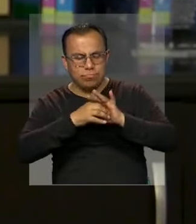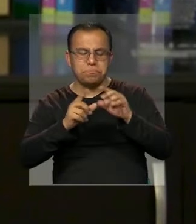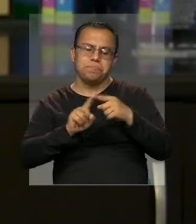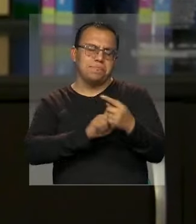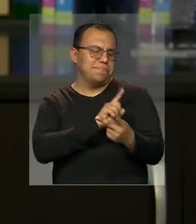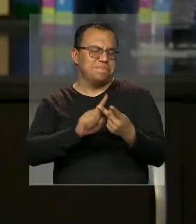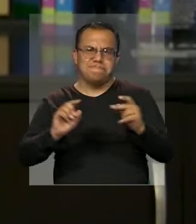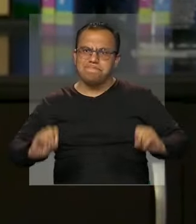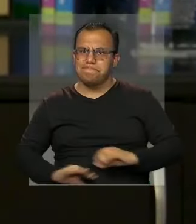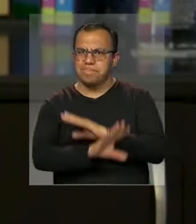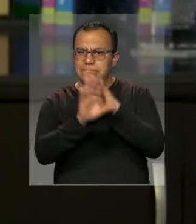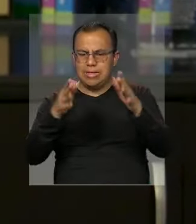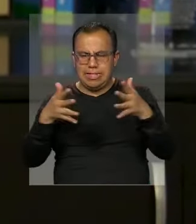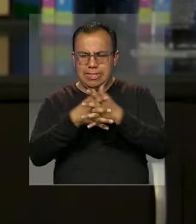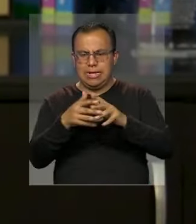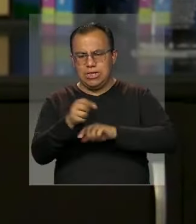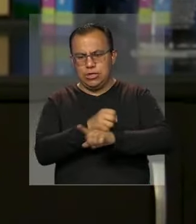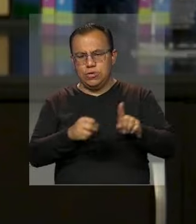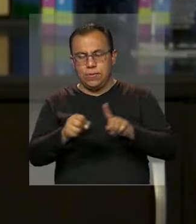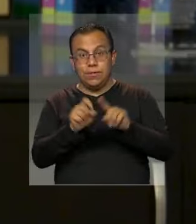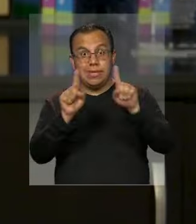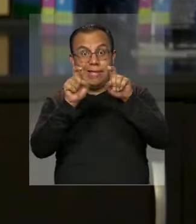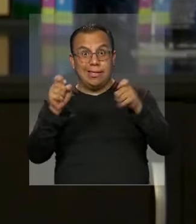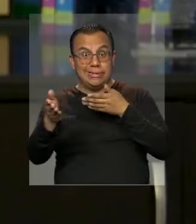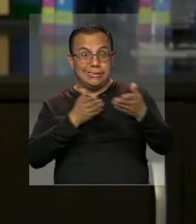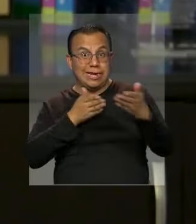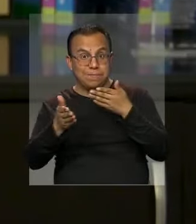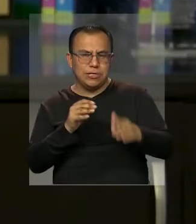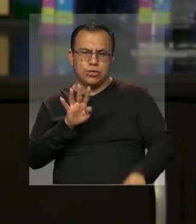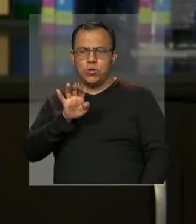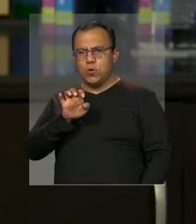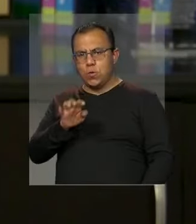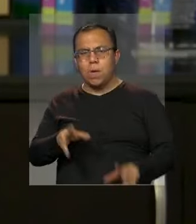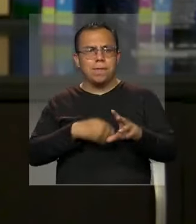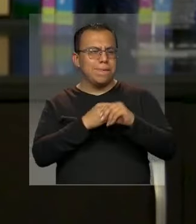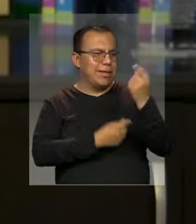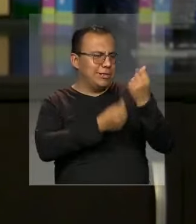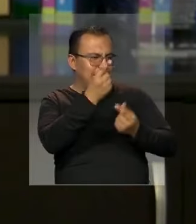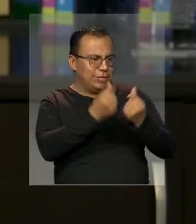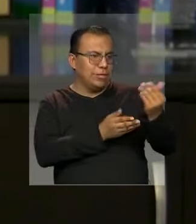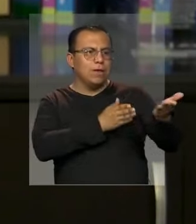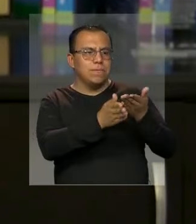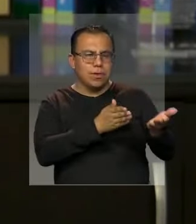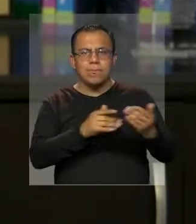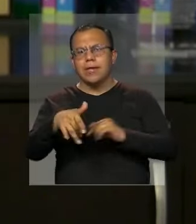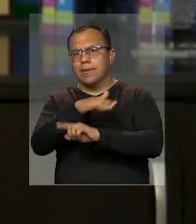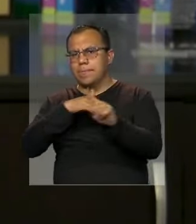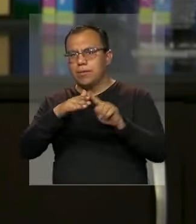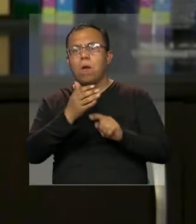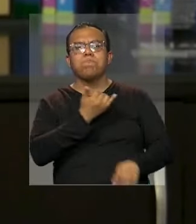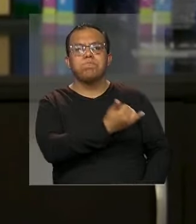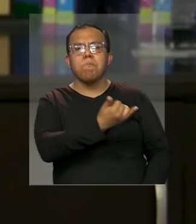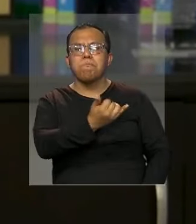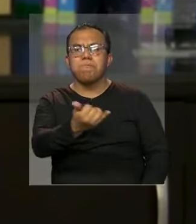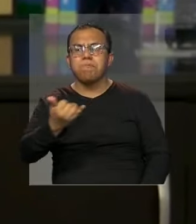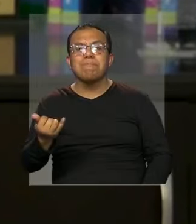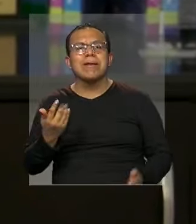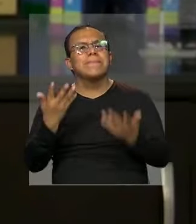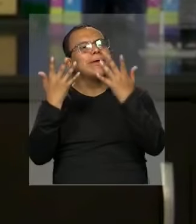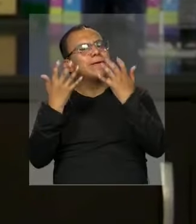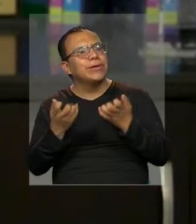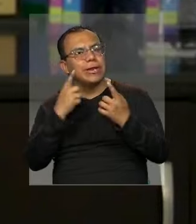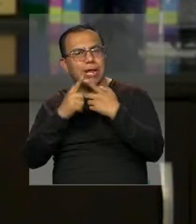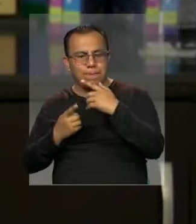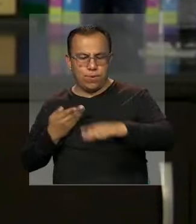supuesto integración social, tiene 9 servicios en las manzanas, desarrollo económico tiene servicios, ambiente tiene servicios, pero queremos tener una